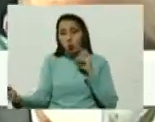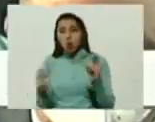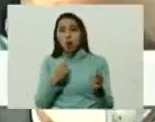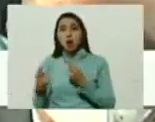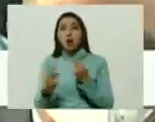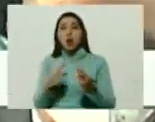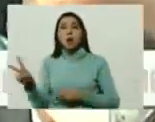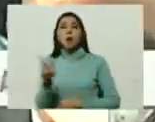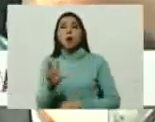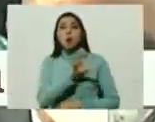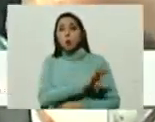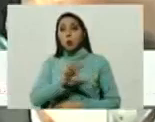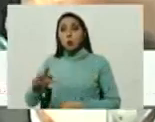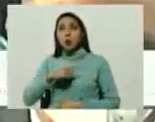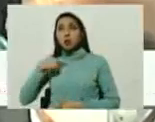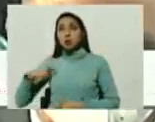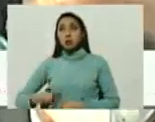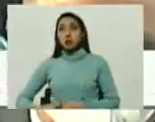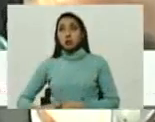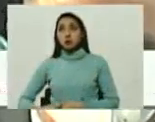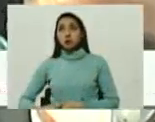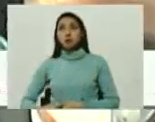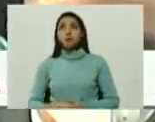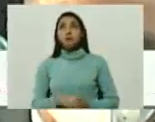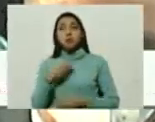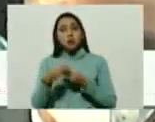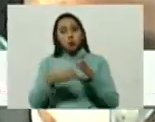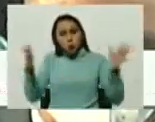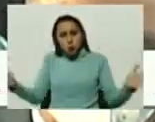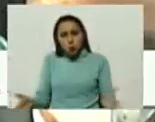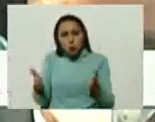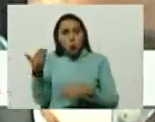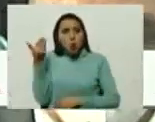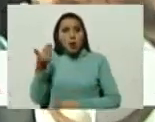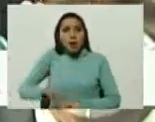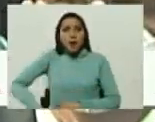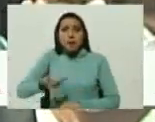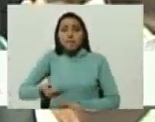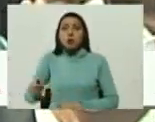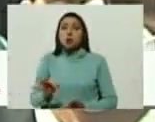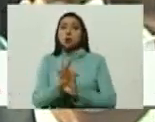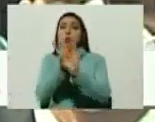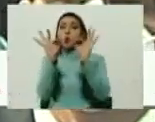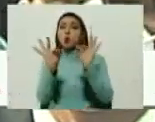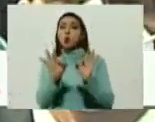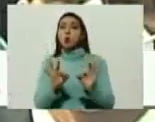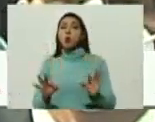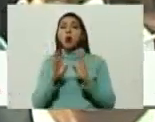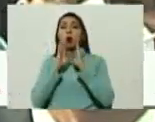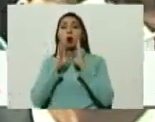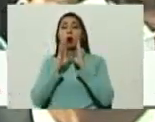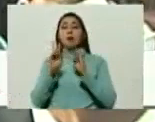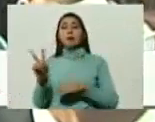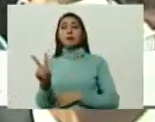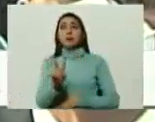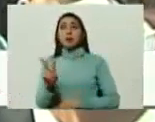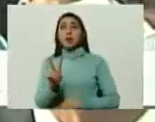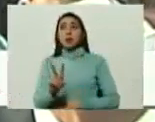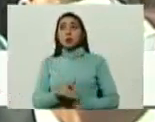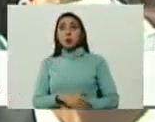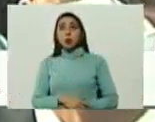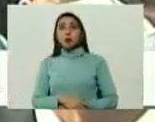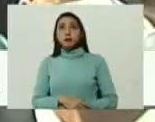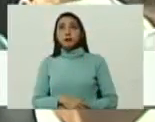y china se incrementaron de manera exponencial para beneficios de venezuela para